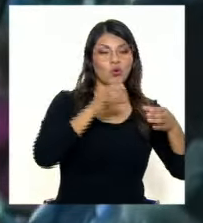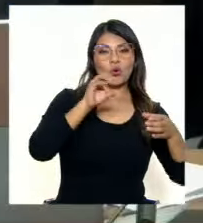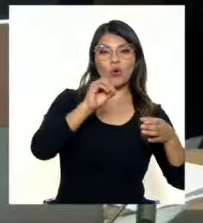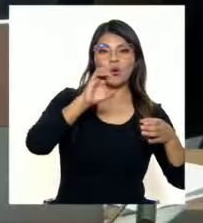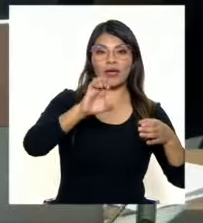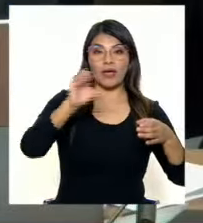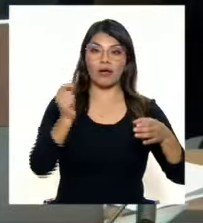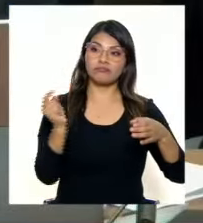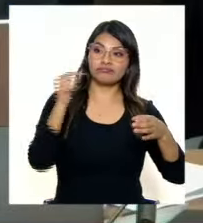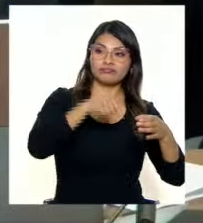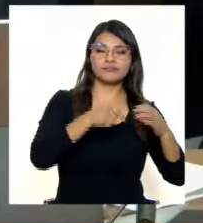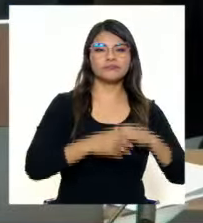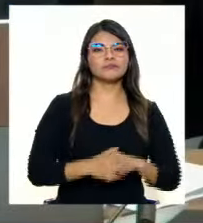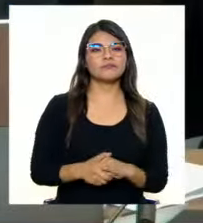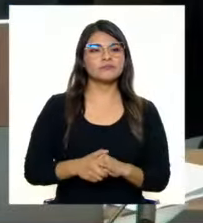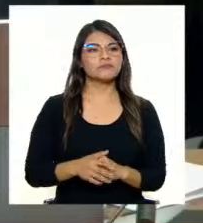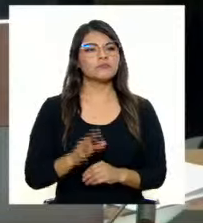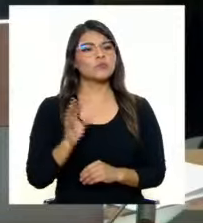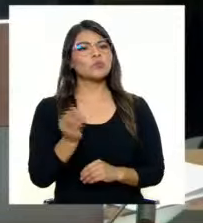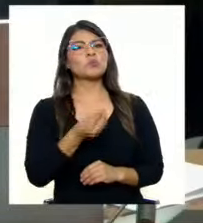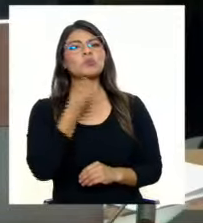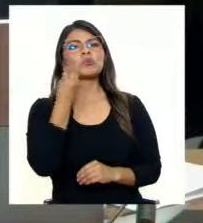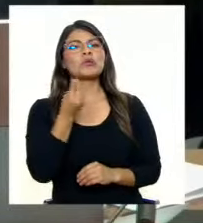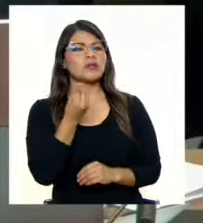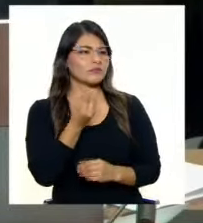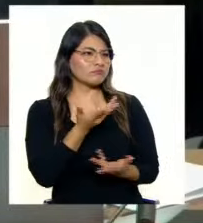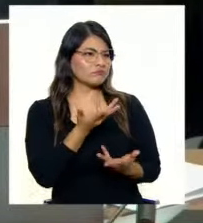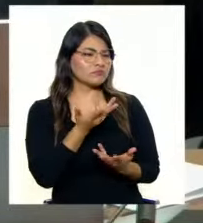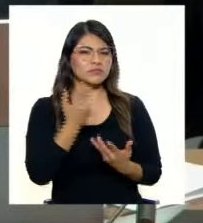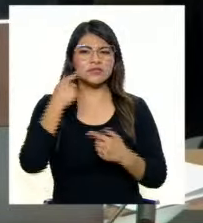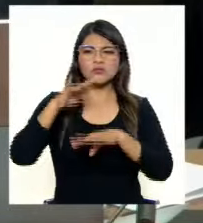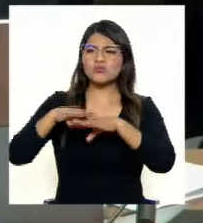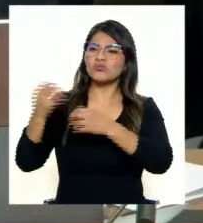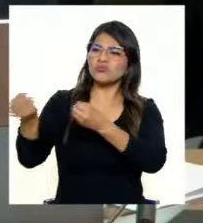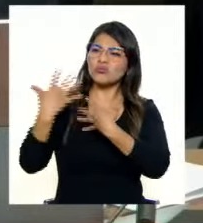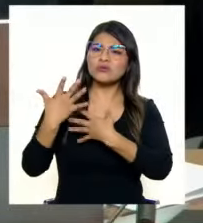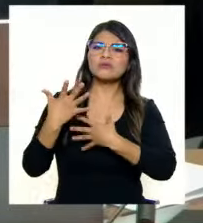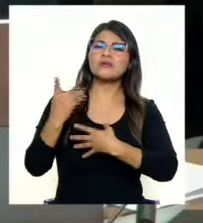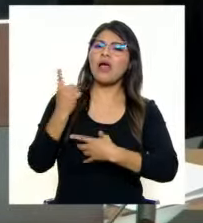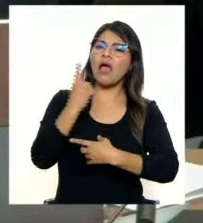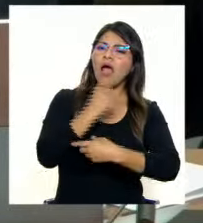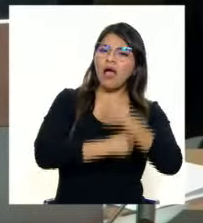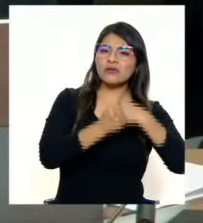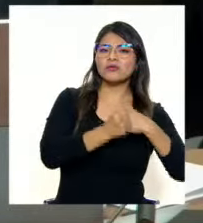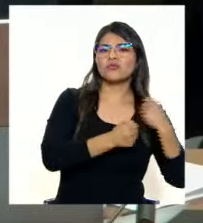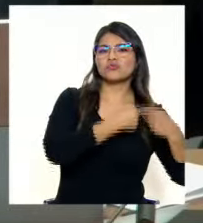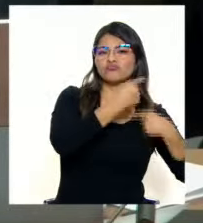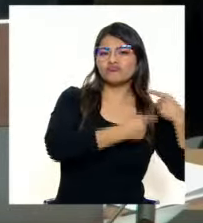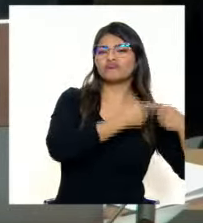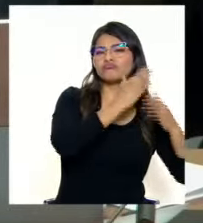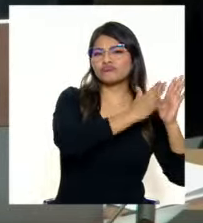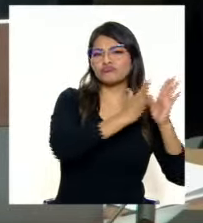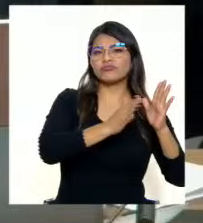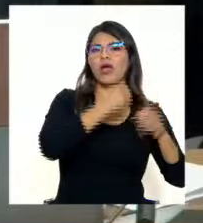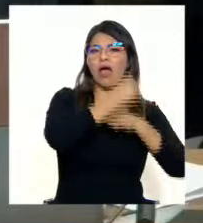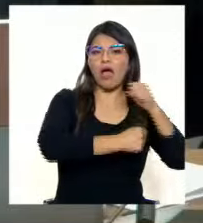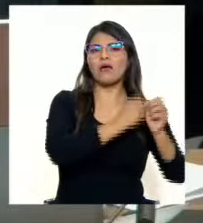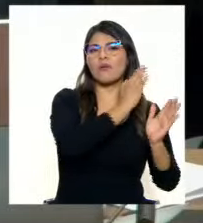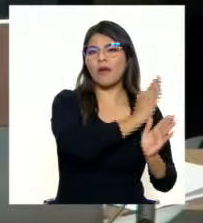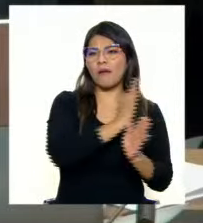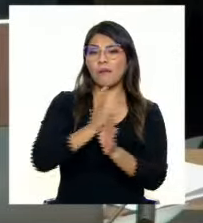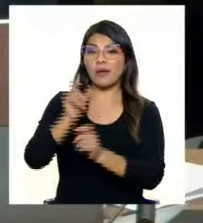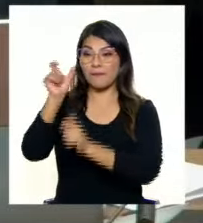oea por qu latinobarómetro nos dice año a año que nuestros ciudadanos y